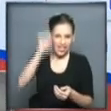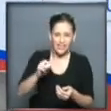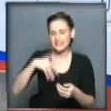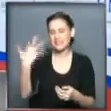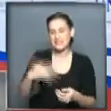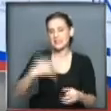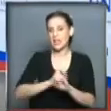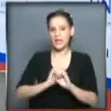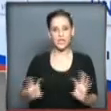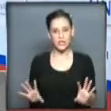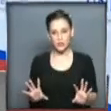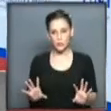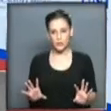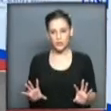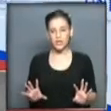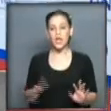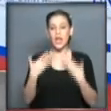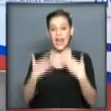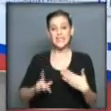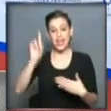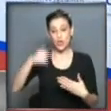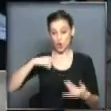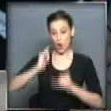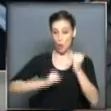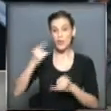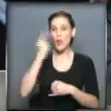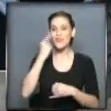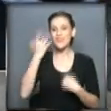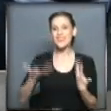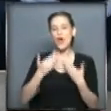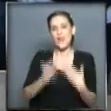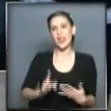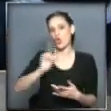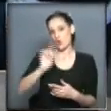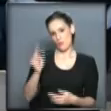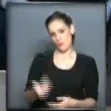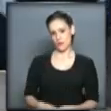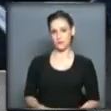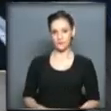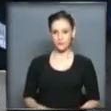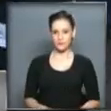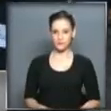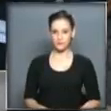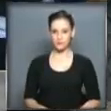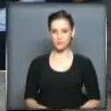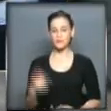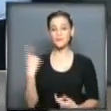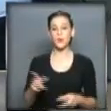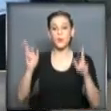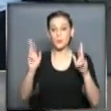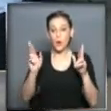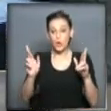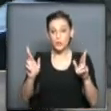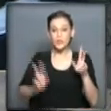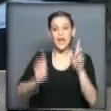impresionante. Pero bueno, gracias a Dios la estoy contando y estoy viviendo de vuelta. Pero por suerte,